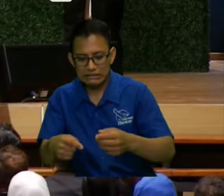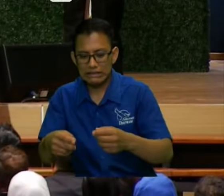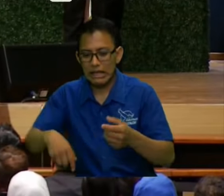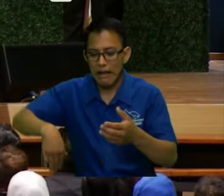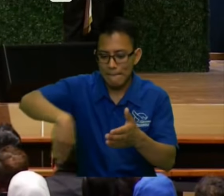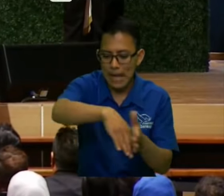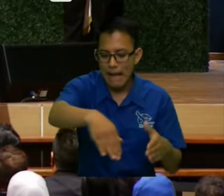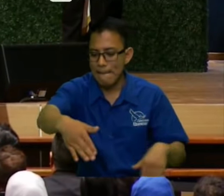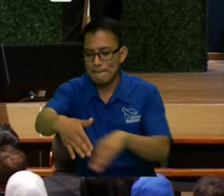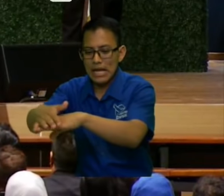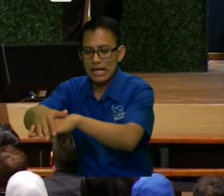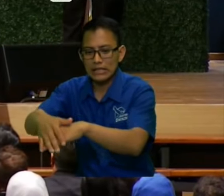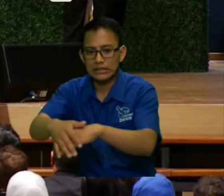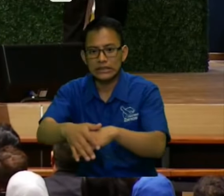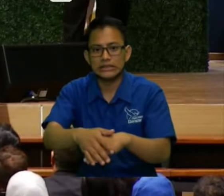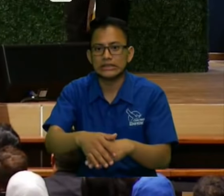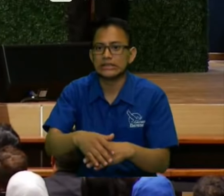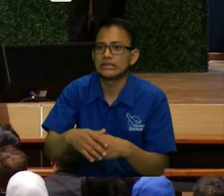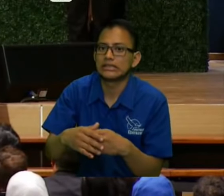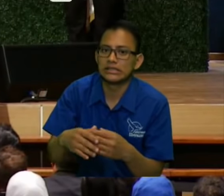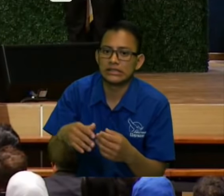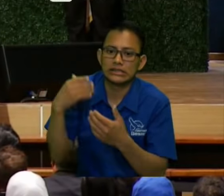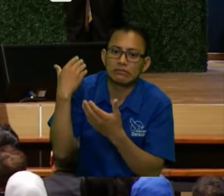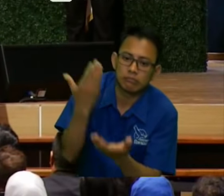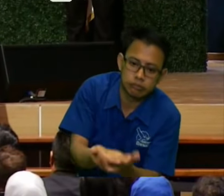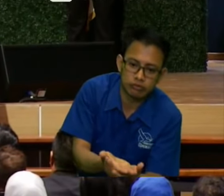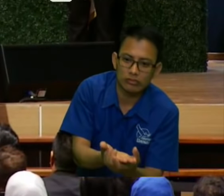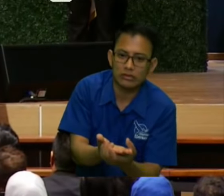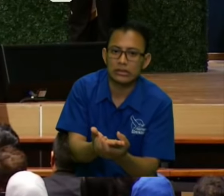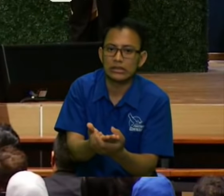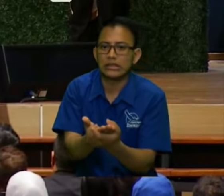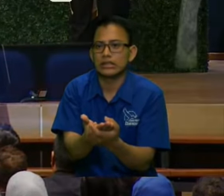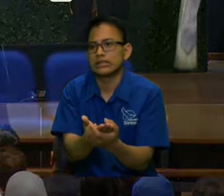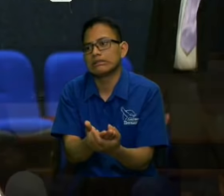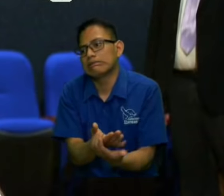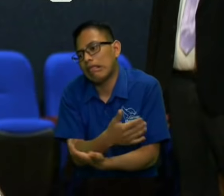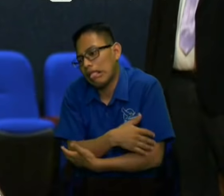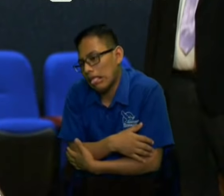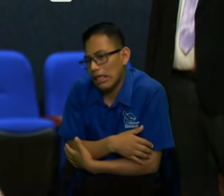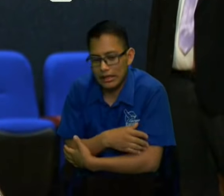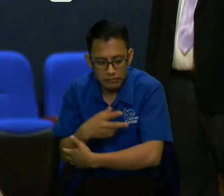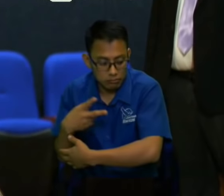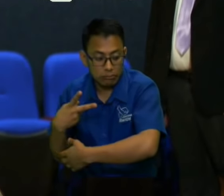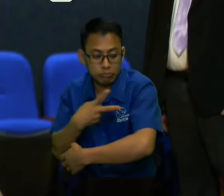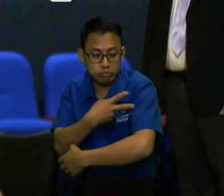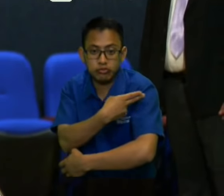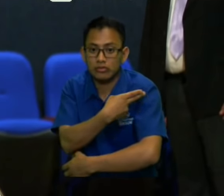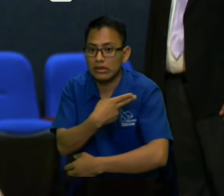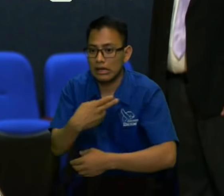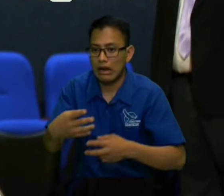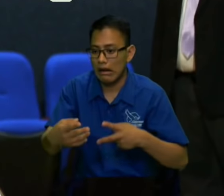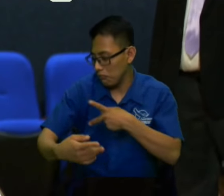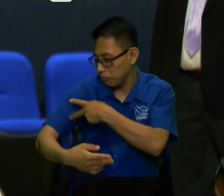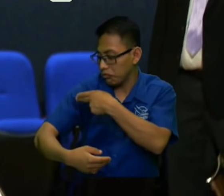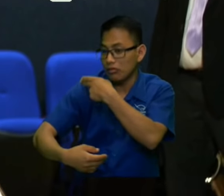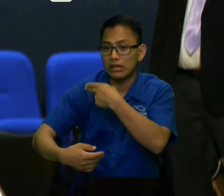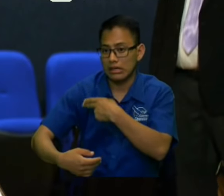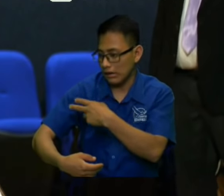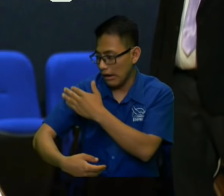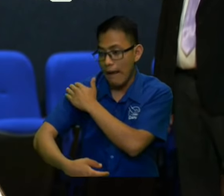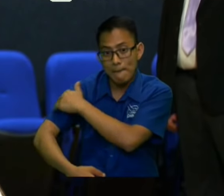el brazo. Entonces se quedó sin su brazo derecho. Entonces la enfermera lo evangelizaba cada